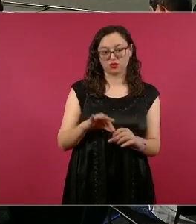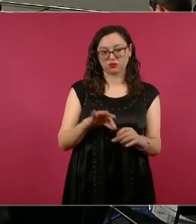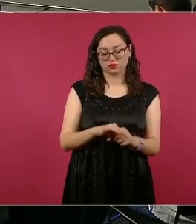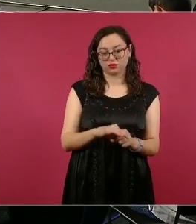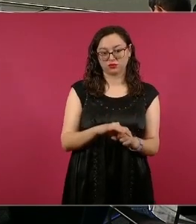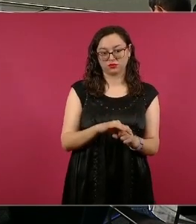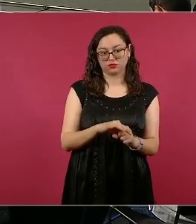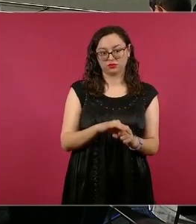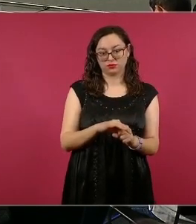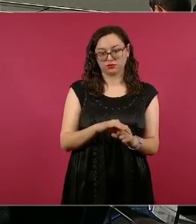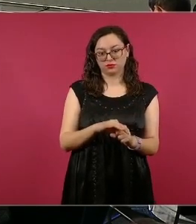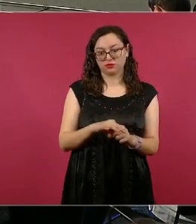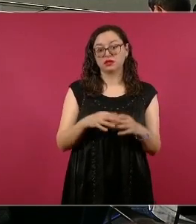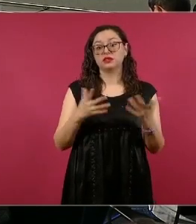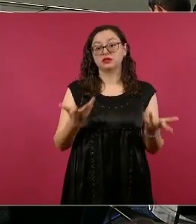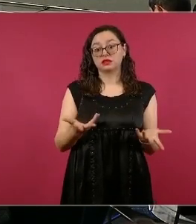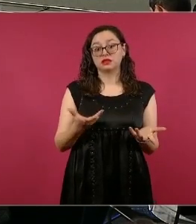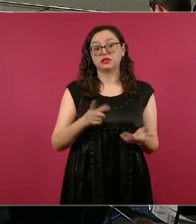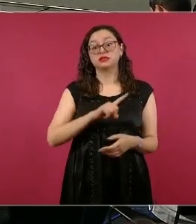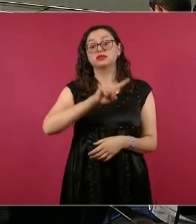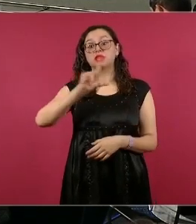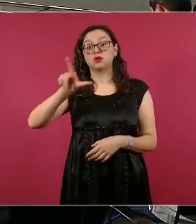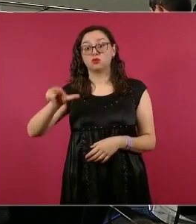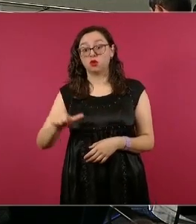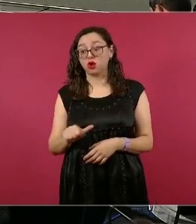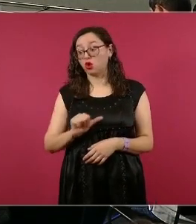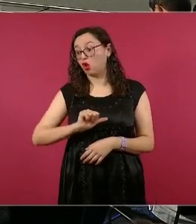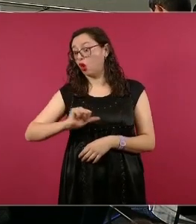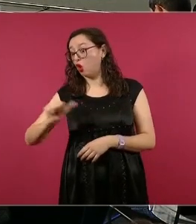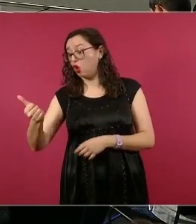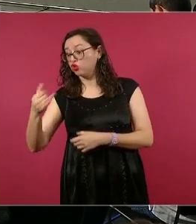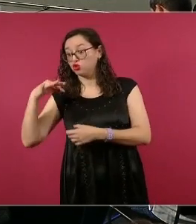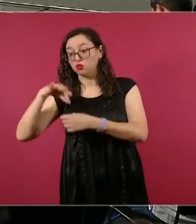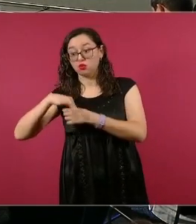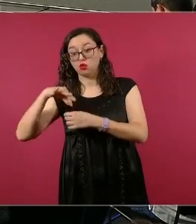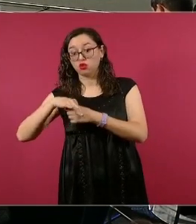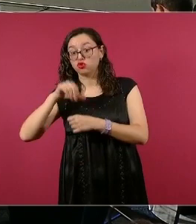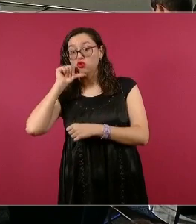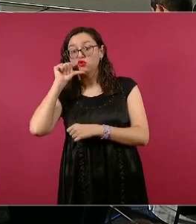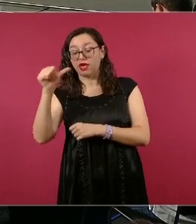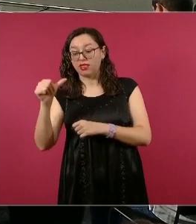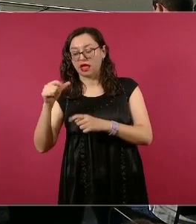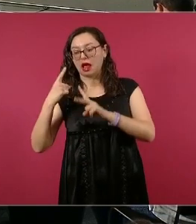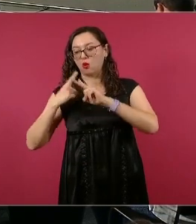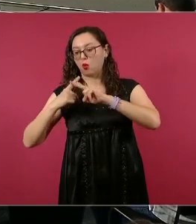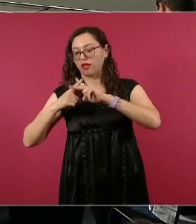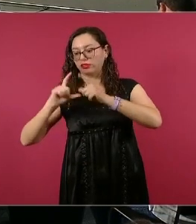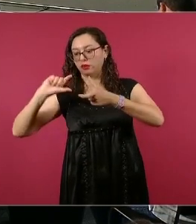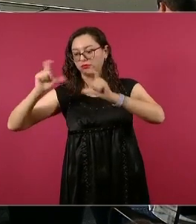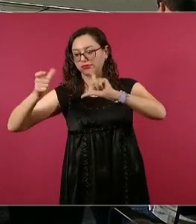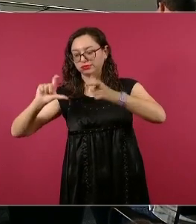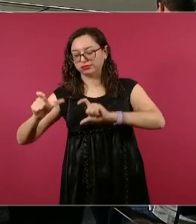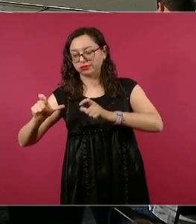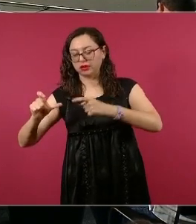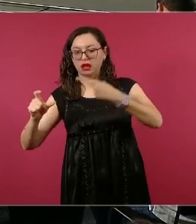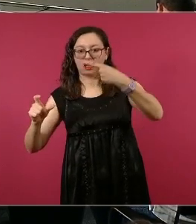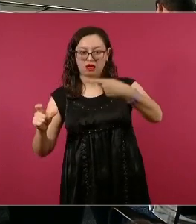son una fórmula, entran 2 votos por mayoría, los que obtienen más votos, y después entra